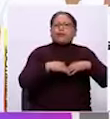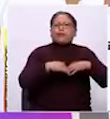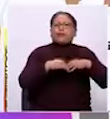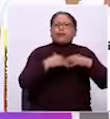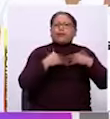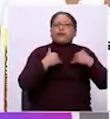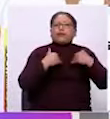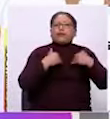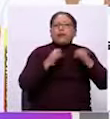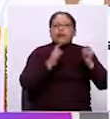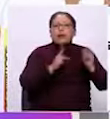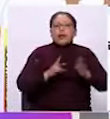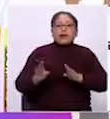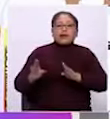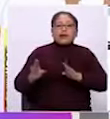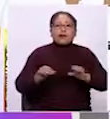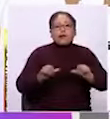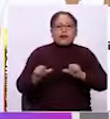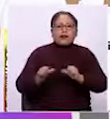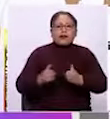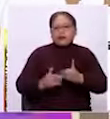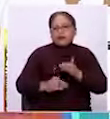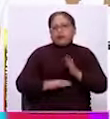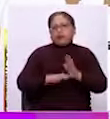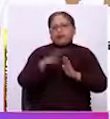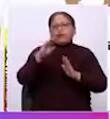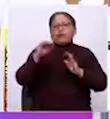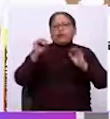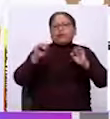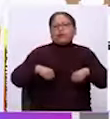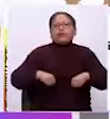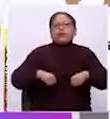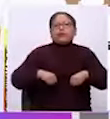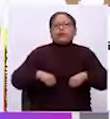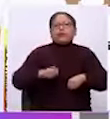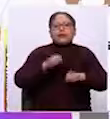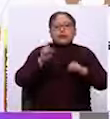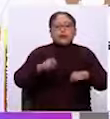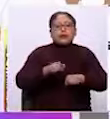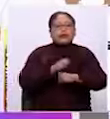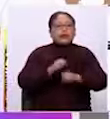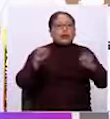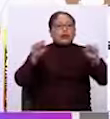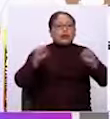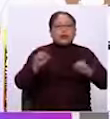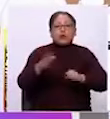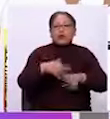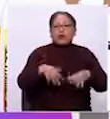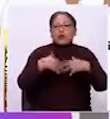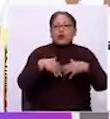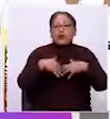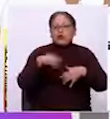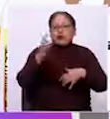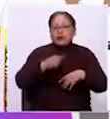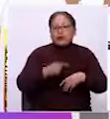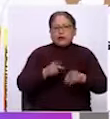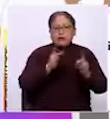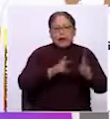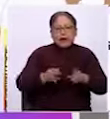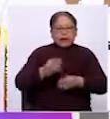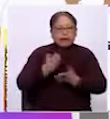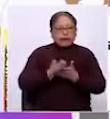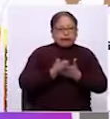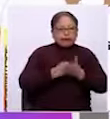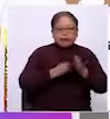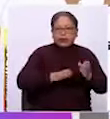hemos hecho es un plan de acción cuando levantar correctamente para prácticamente salvar la empresa total hemos